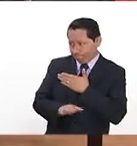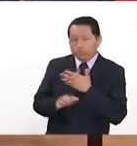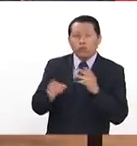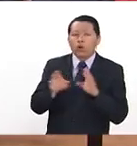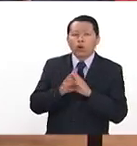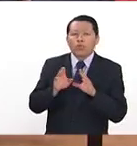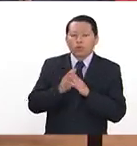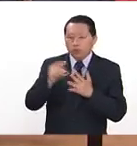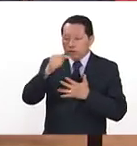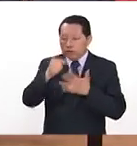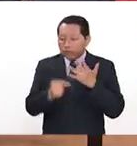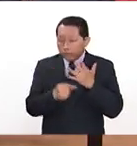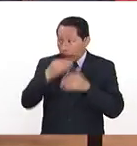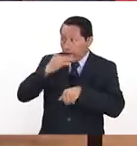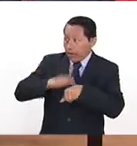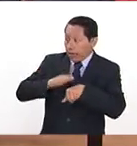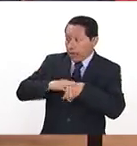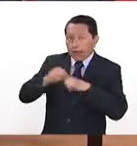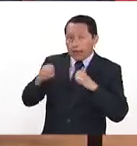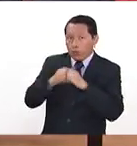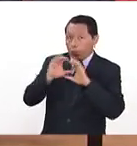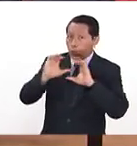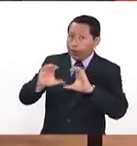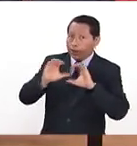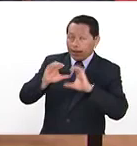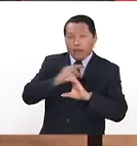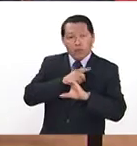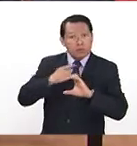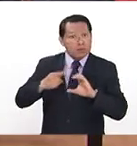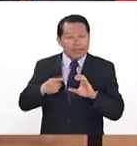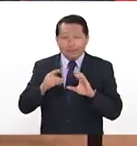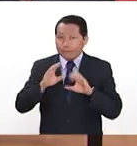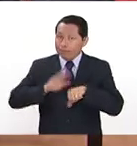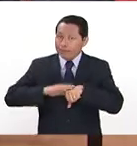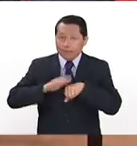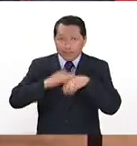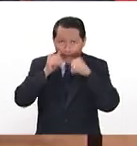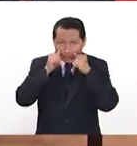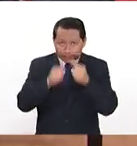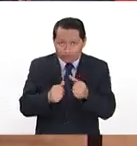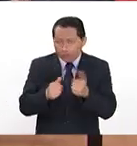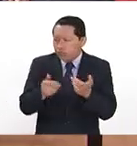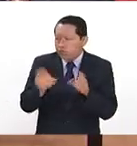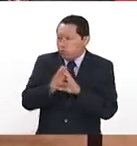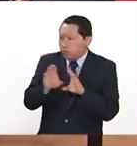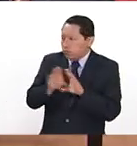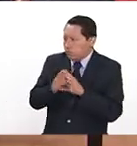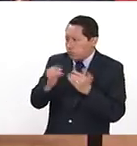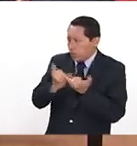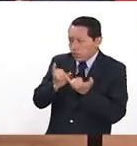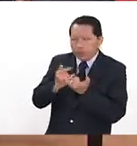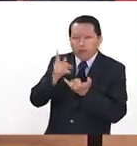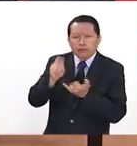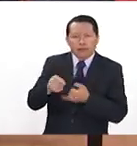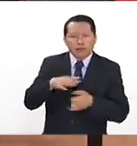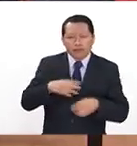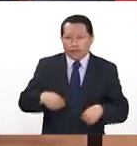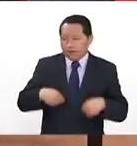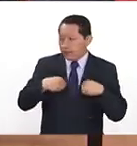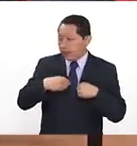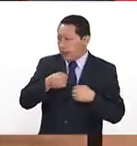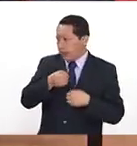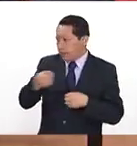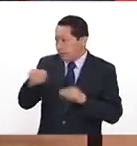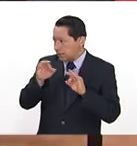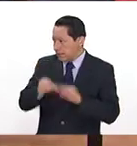nosotros sobre la posibilidad de tener diabetes o desarrollar diabetes y enfocarnos en el cambio en el estilo de vida?